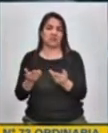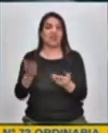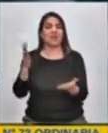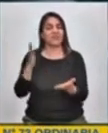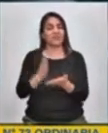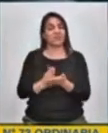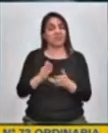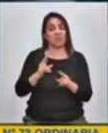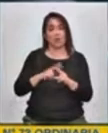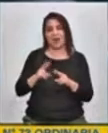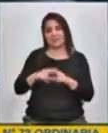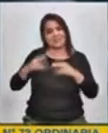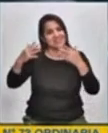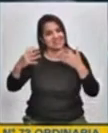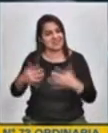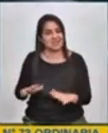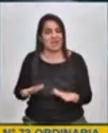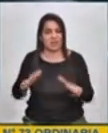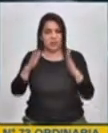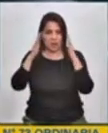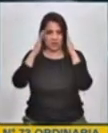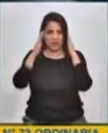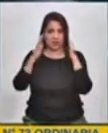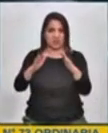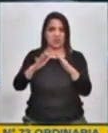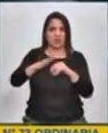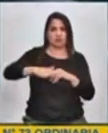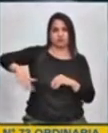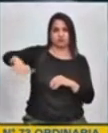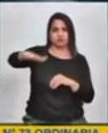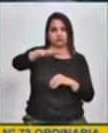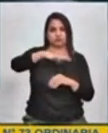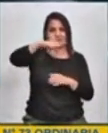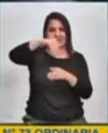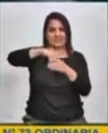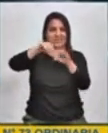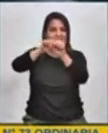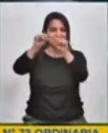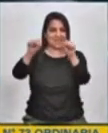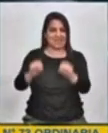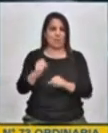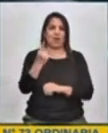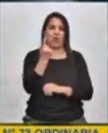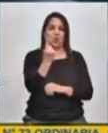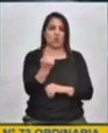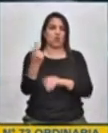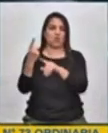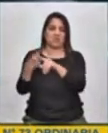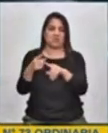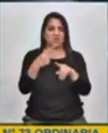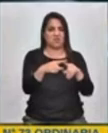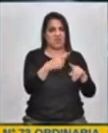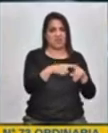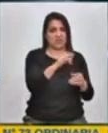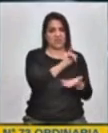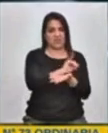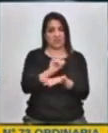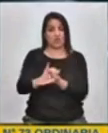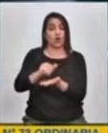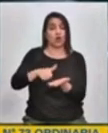vez por todas es abordar esto como un solo sistema, donde los distintos administradores de los